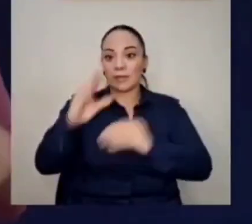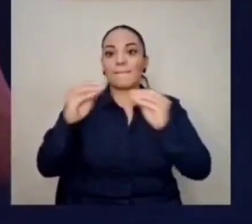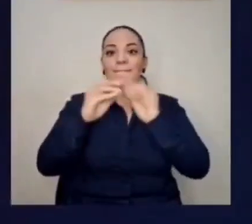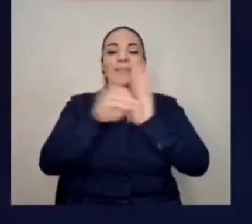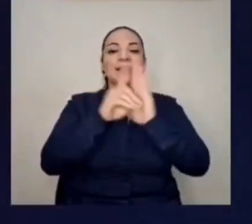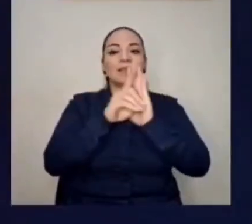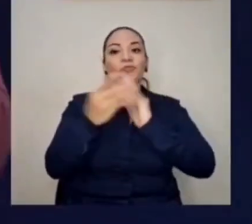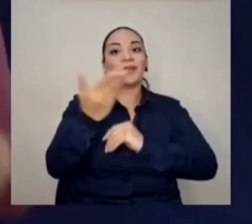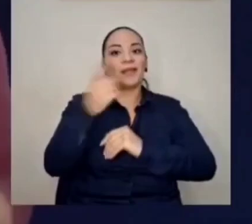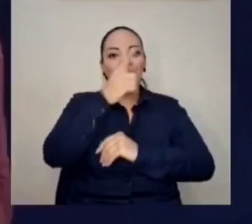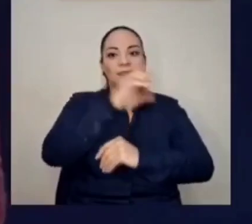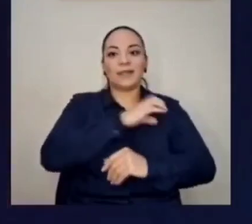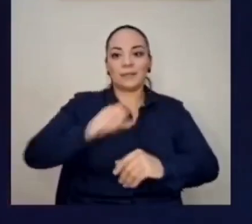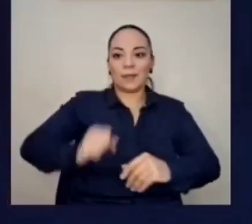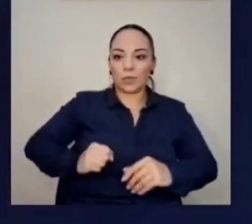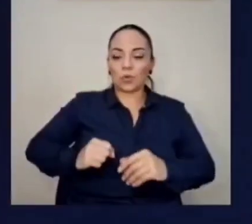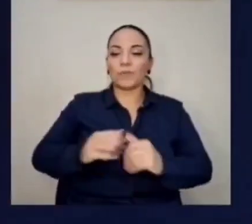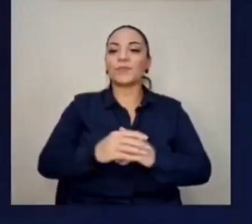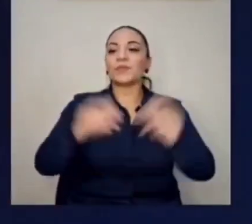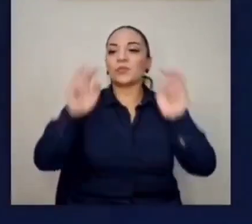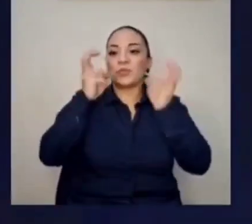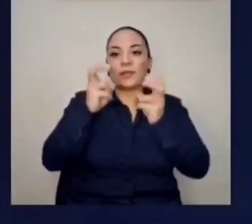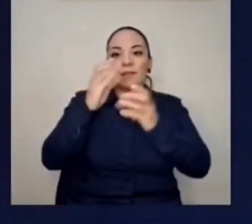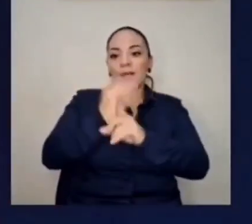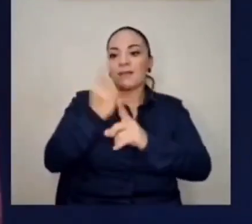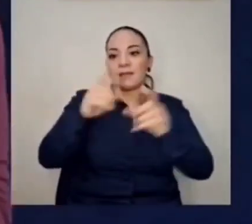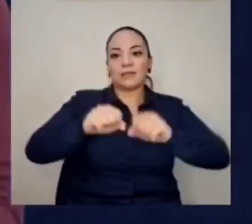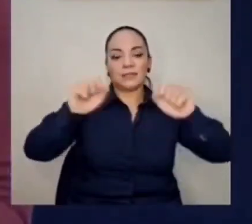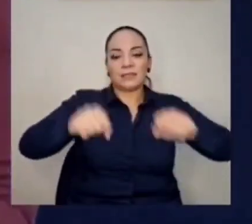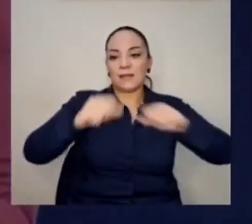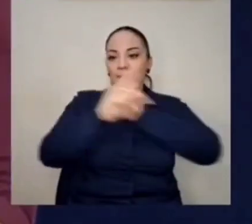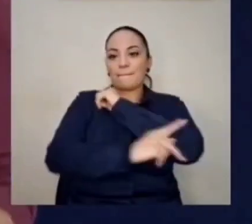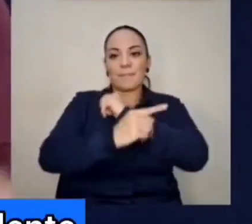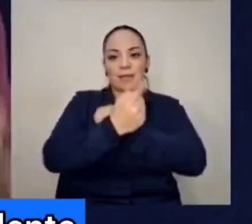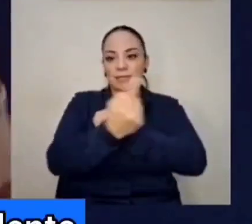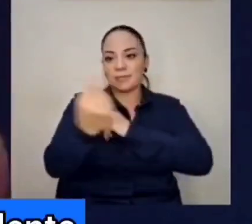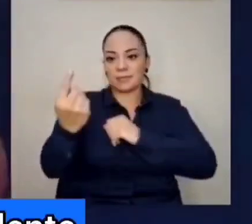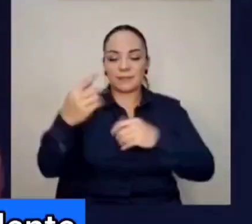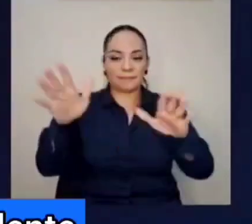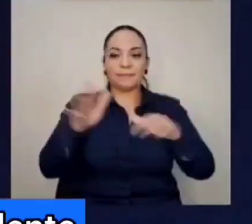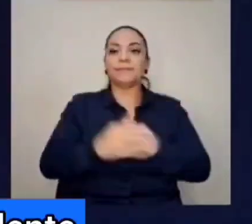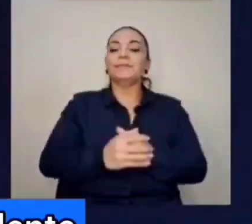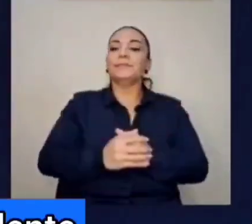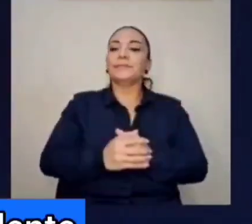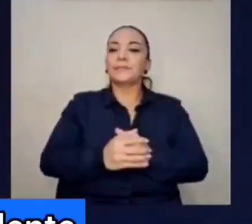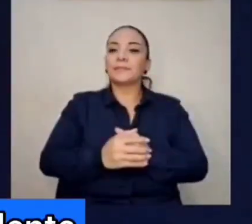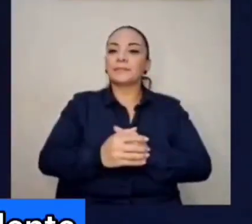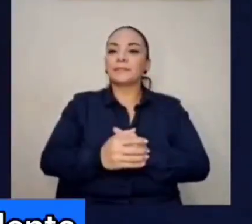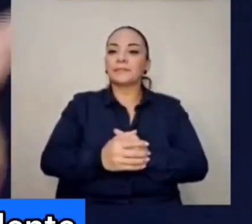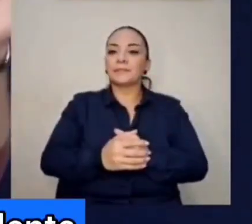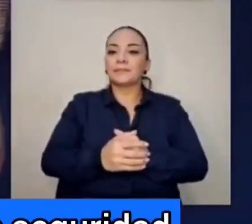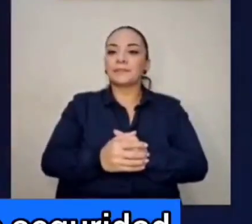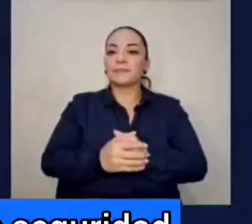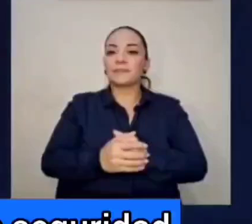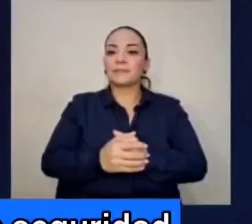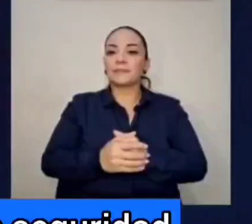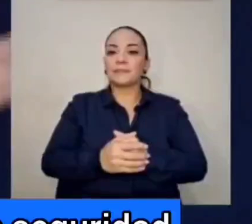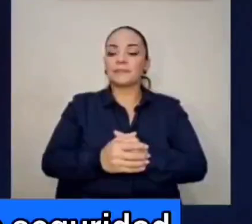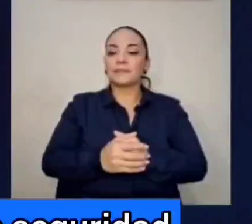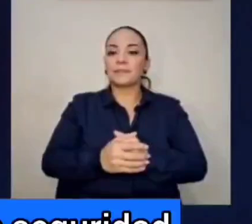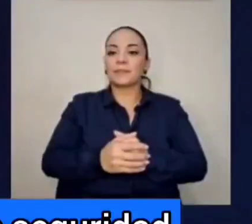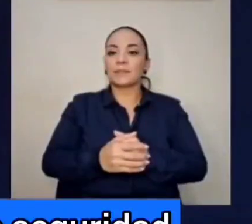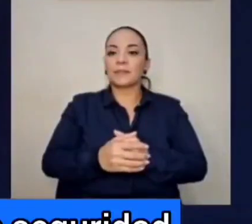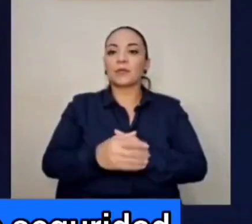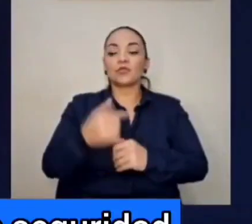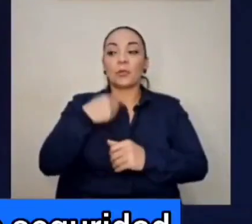una cuestión de cada sistema, de cada país. Pero yo le decía una curiosidad al presidente, y se le decía también al ministro de